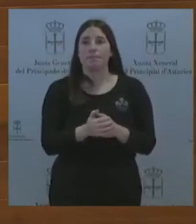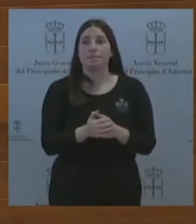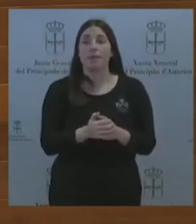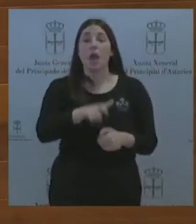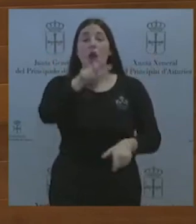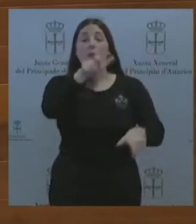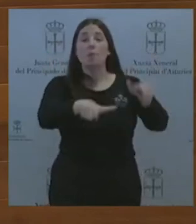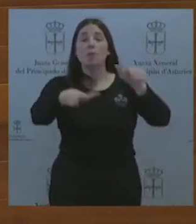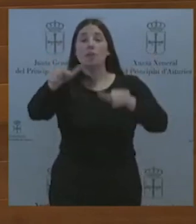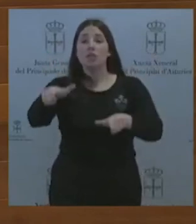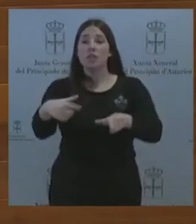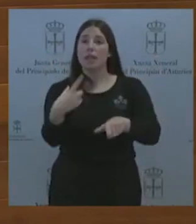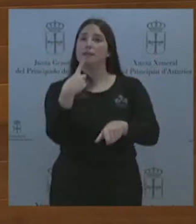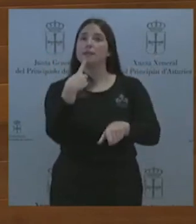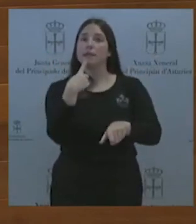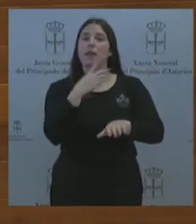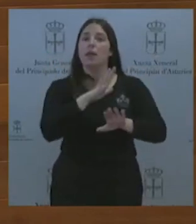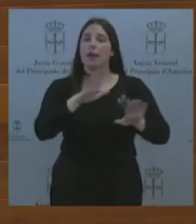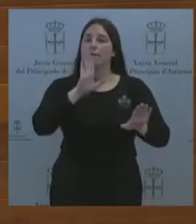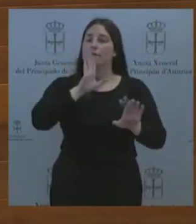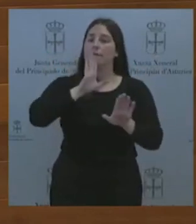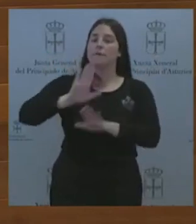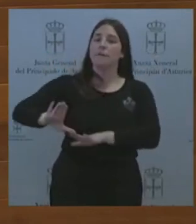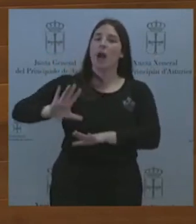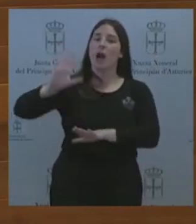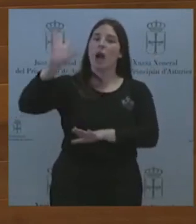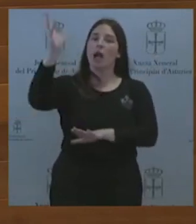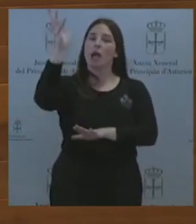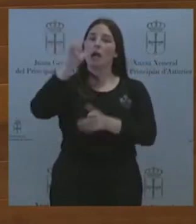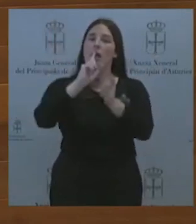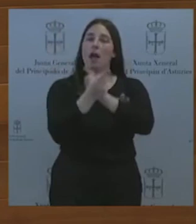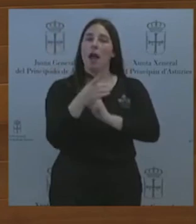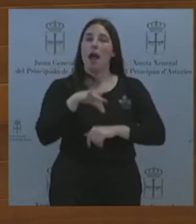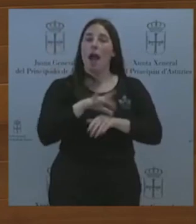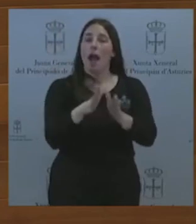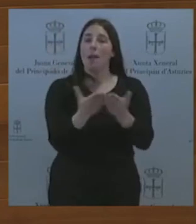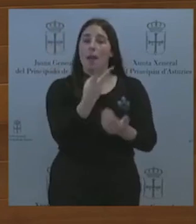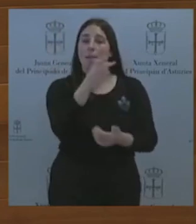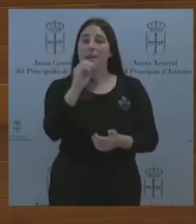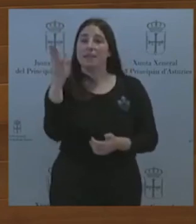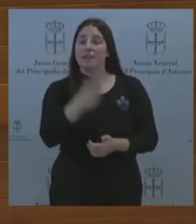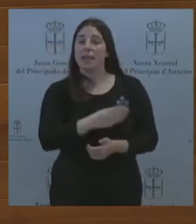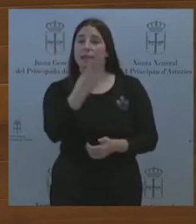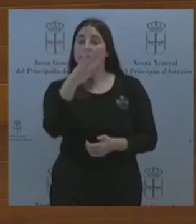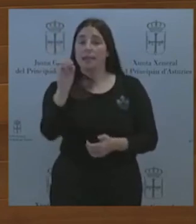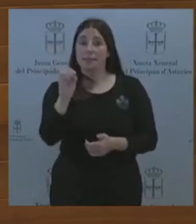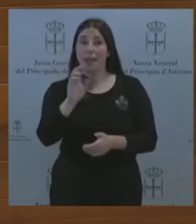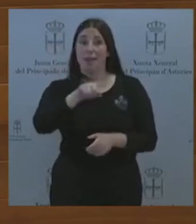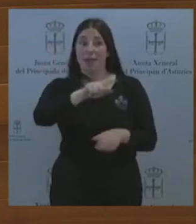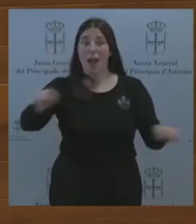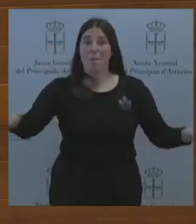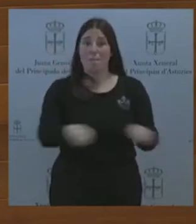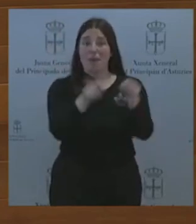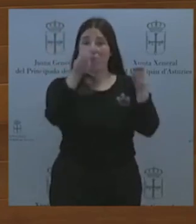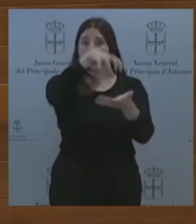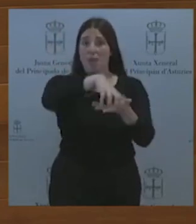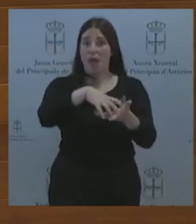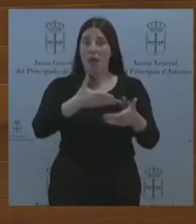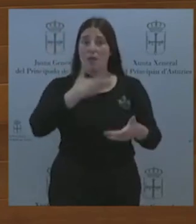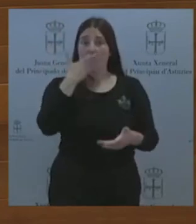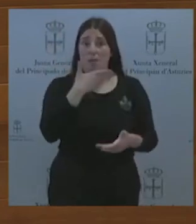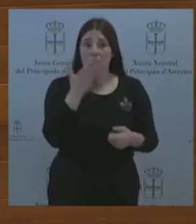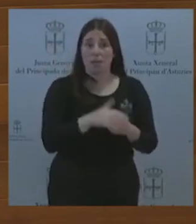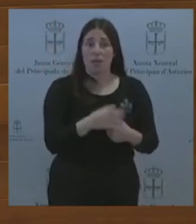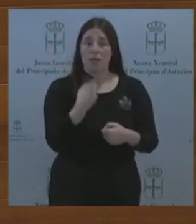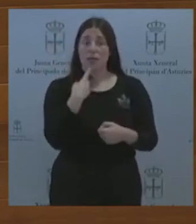la Agenda 2030, esa que desmantela nuestras térmicas, criminaliza a nuestros ganaderos,